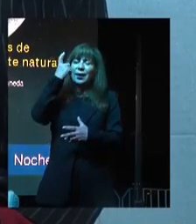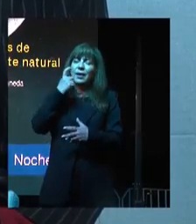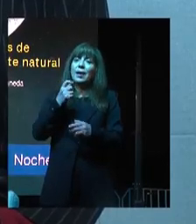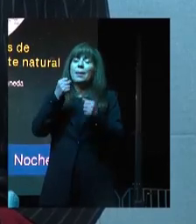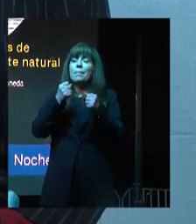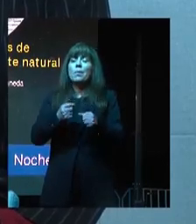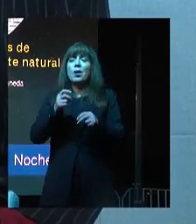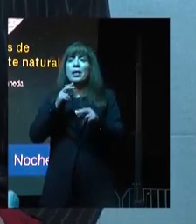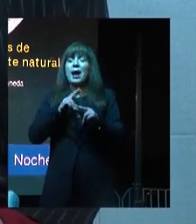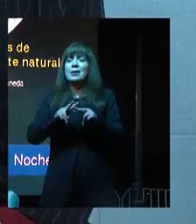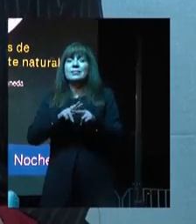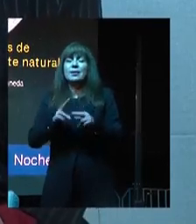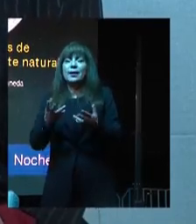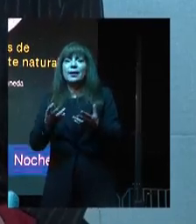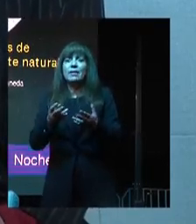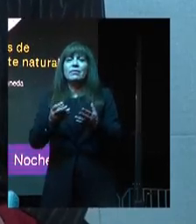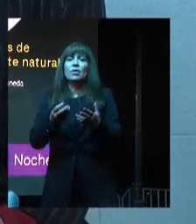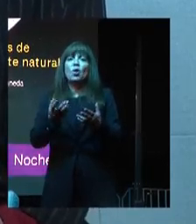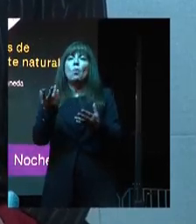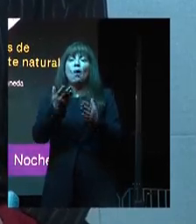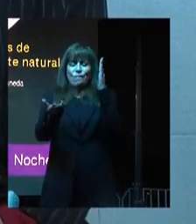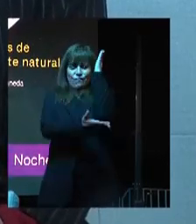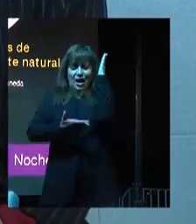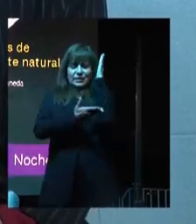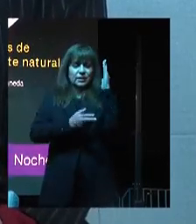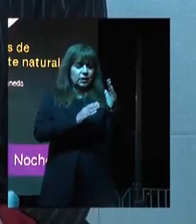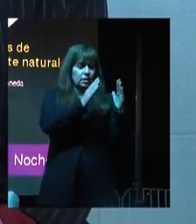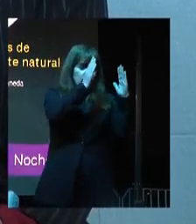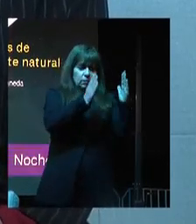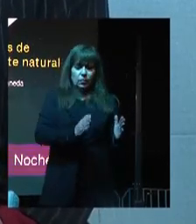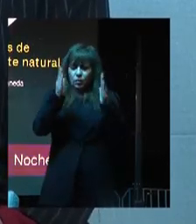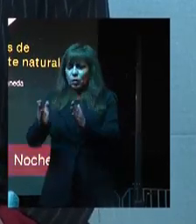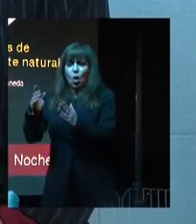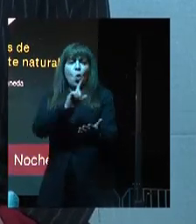podrían establecer, por ejemplo, bases lunares en el sur de la Luna?